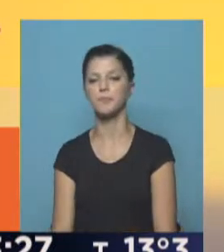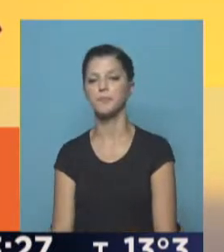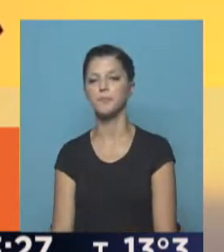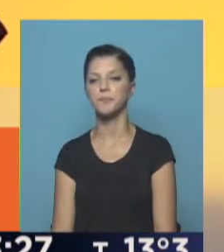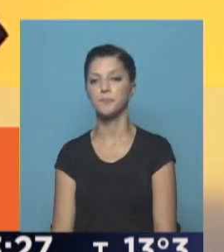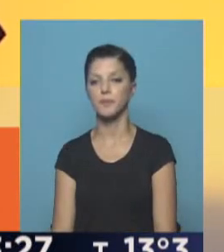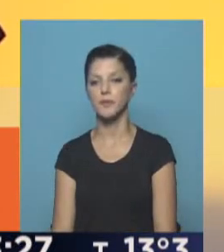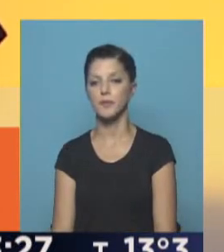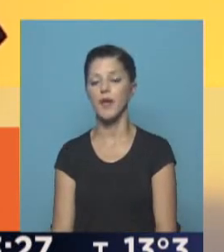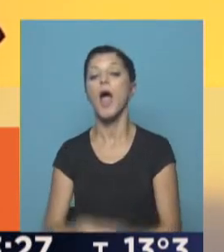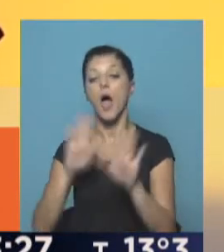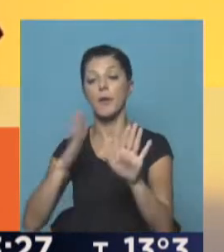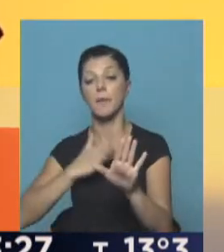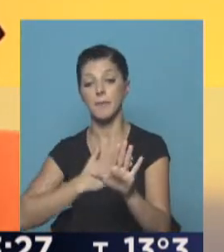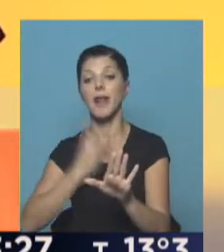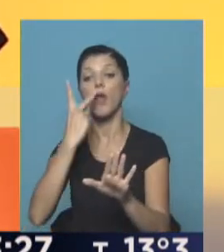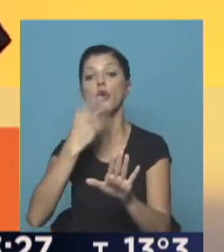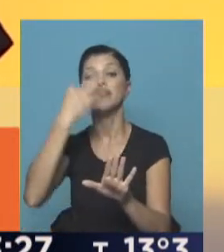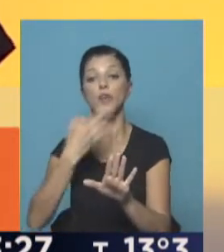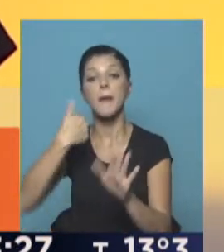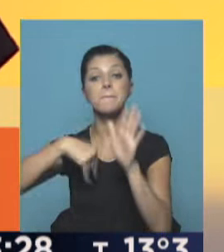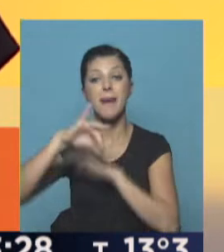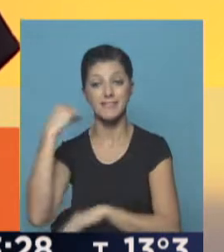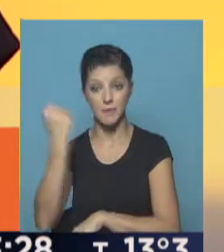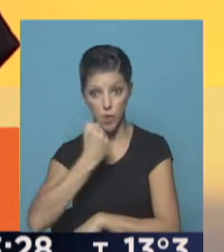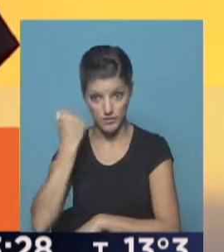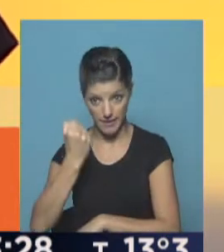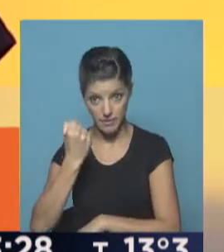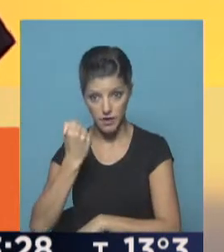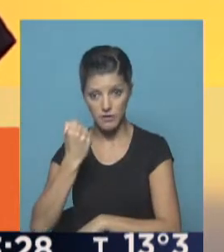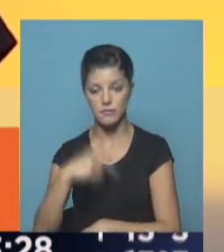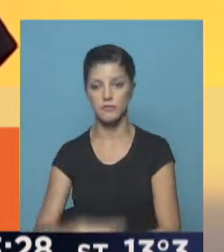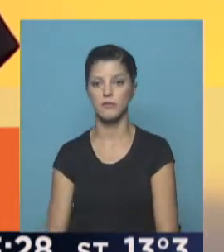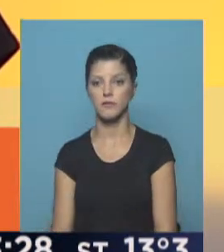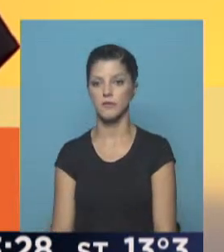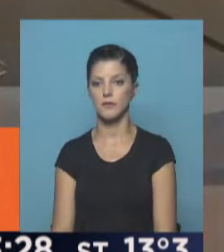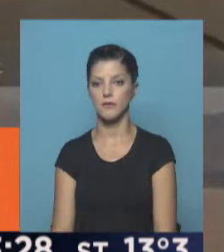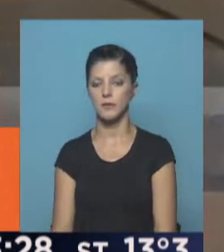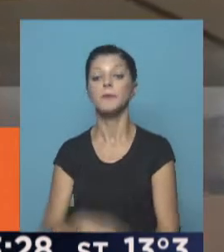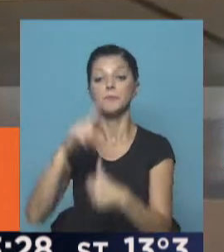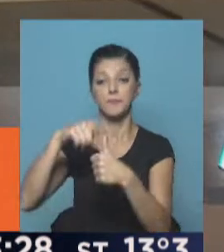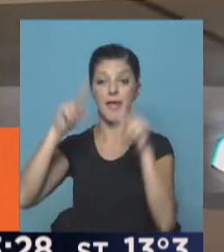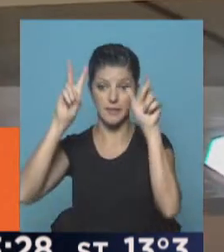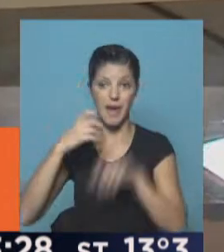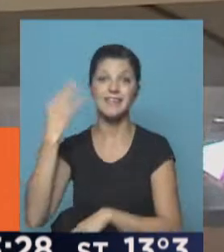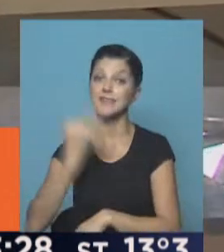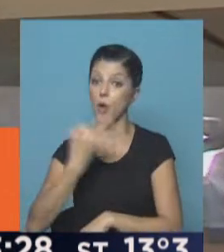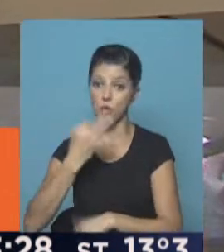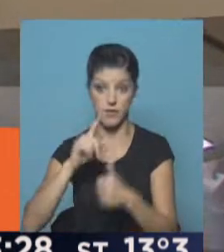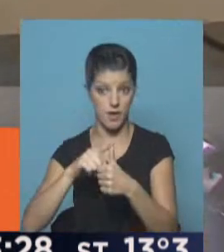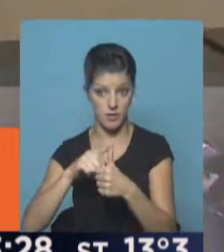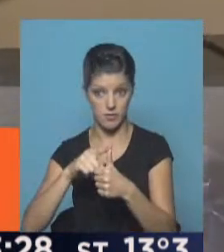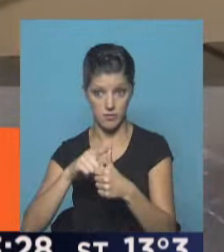las dos medidas más importantes, algunas de las nombradas por Jorge, son el tema de la seguridad,